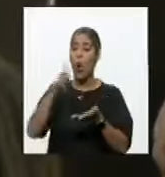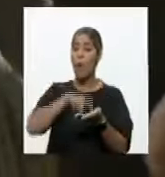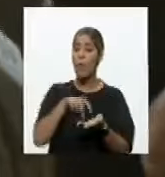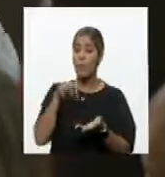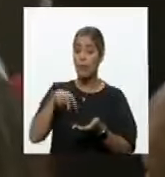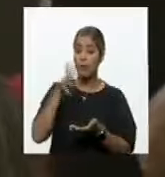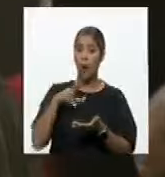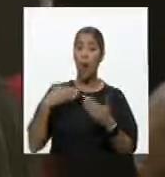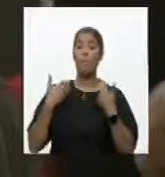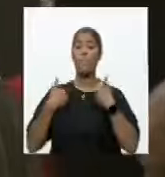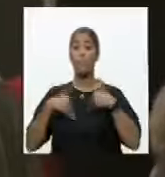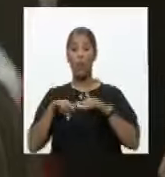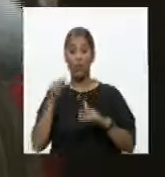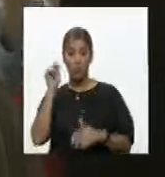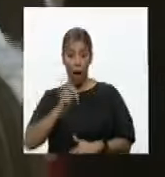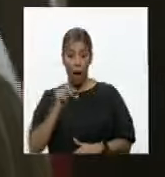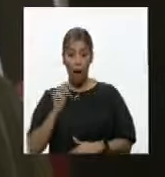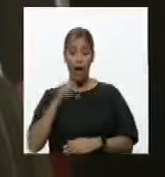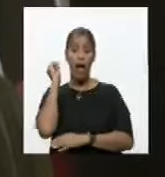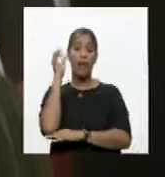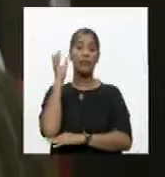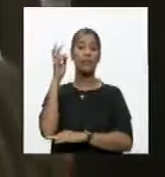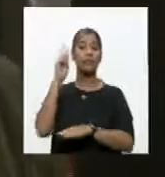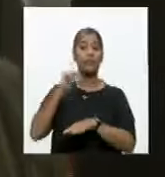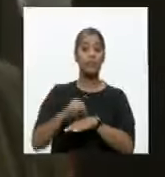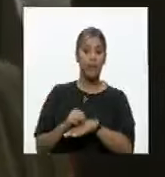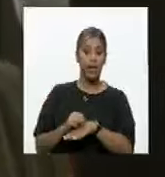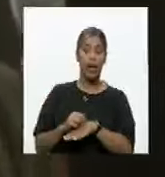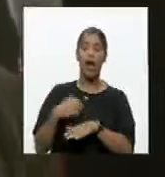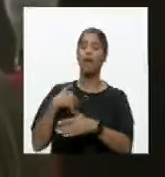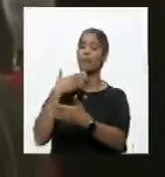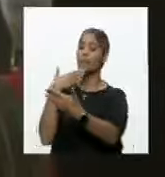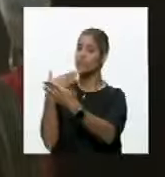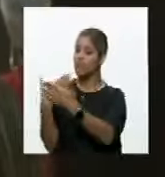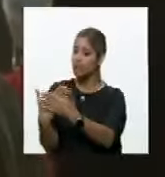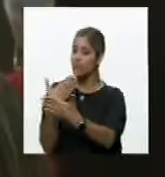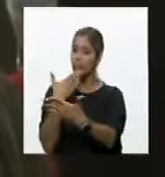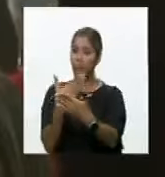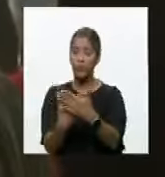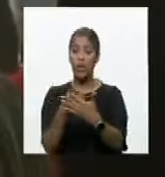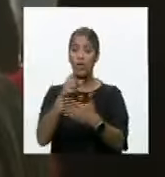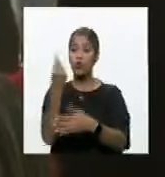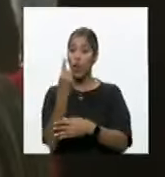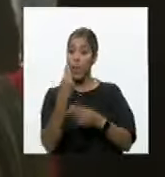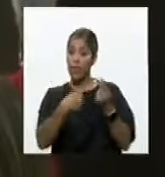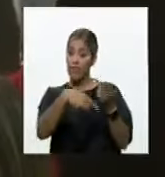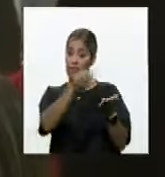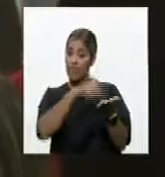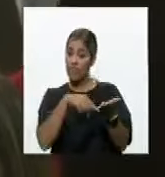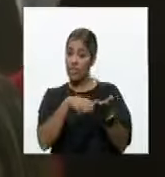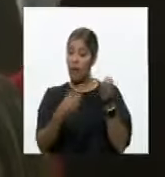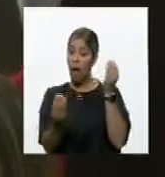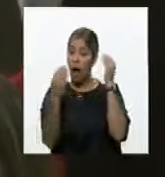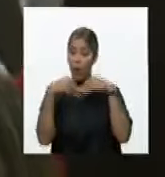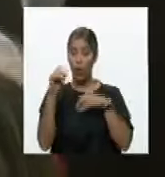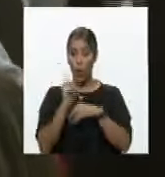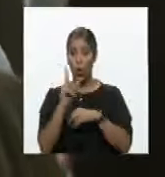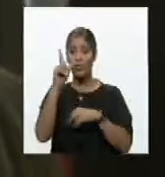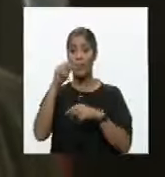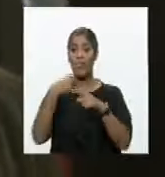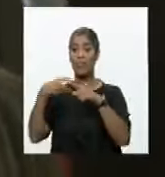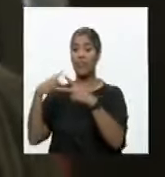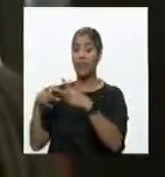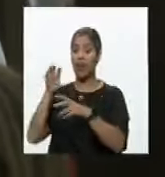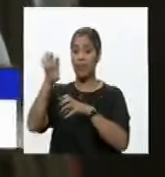Venezuela. Y por eso que nosotros desde aquí, de este hemiciclo, agradecemos no solamente la firma de este convenio, sino que en los